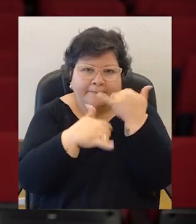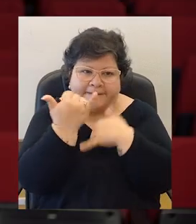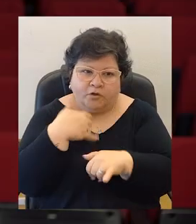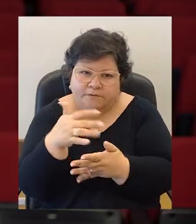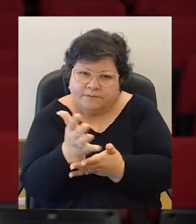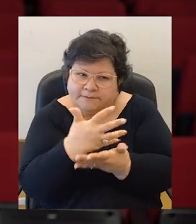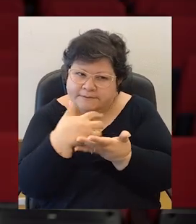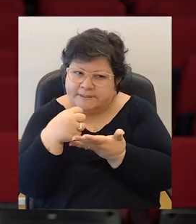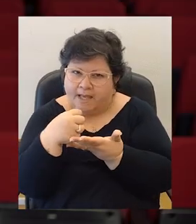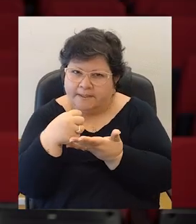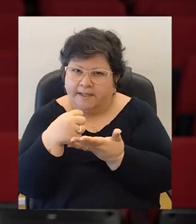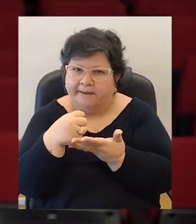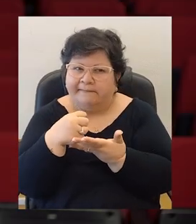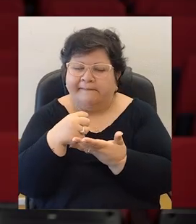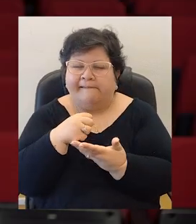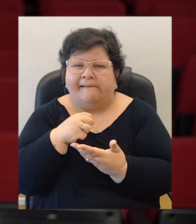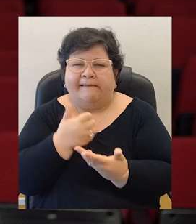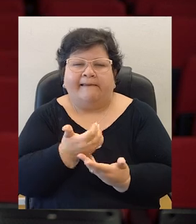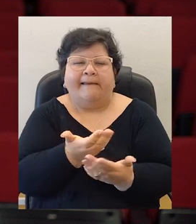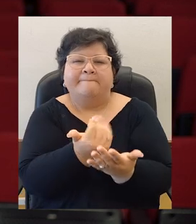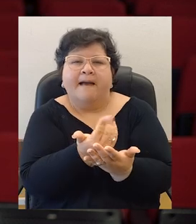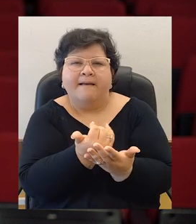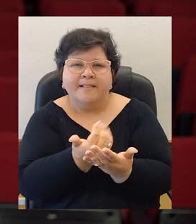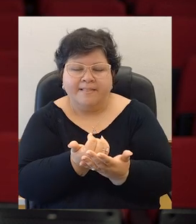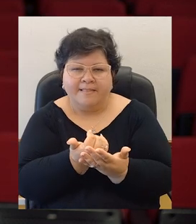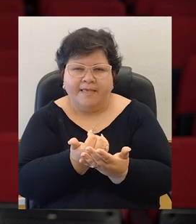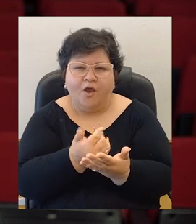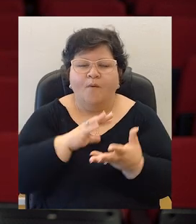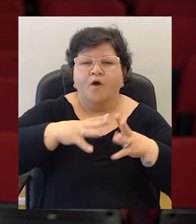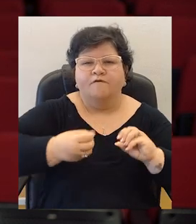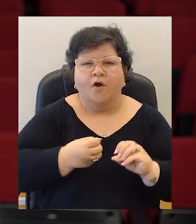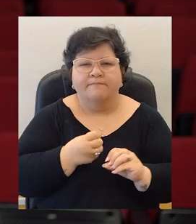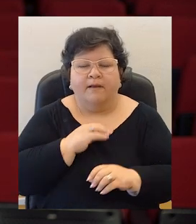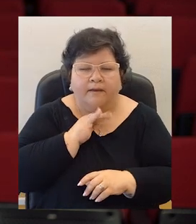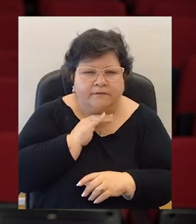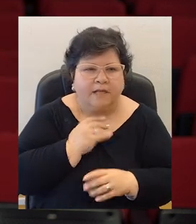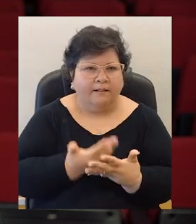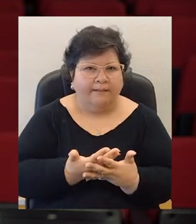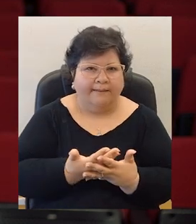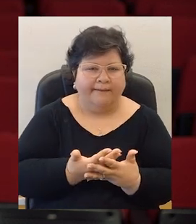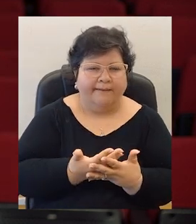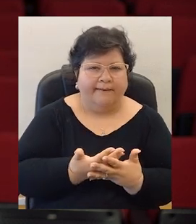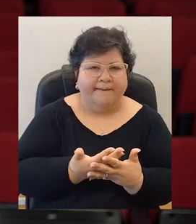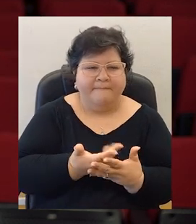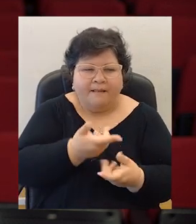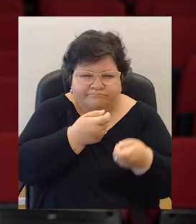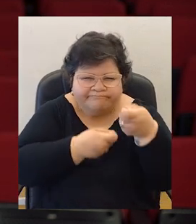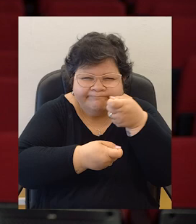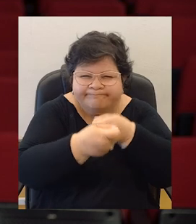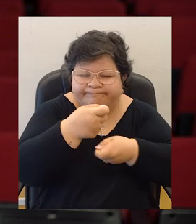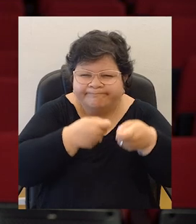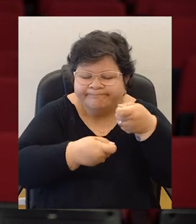la cual de chantaje an para que mandes material sexual todo ese tipo de cuestiones no es que hagan a la